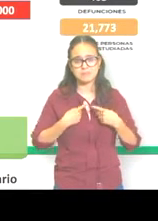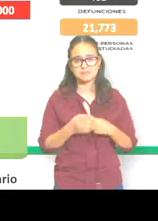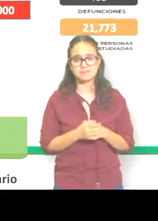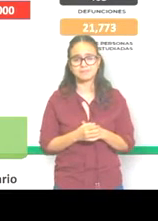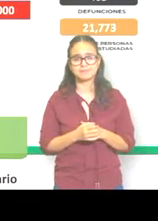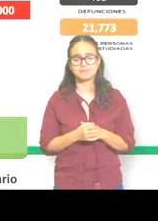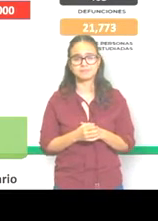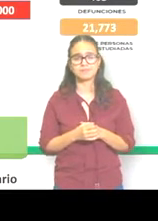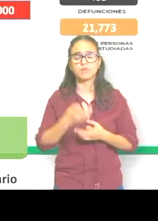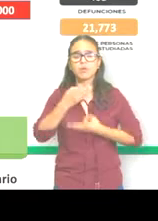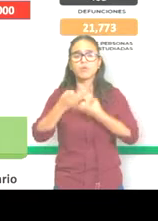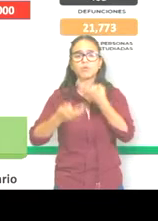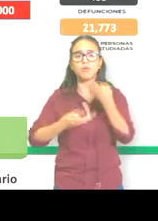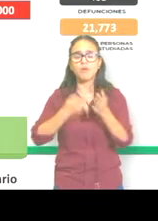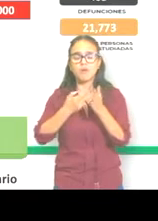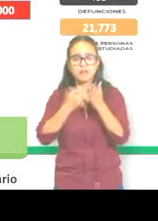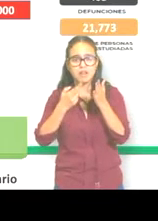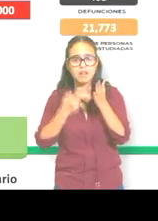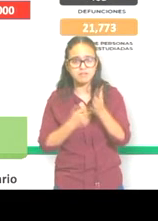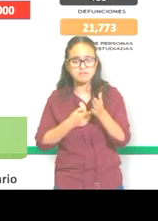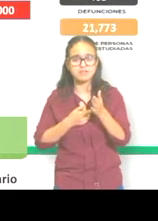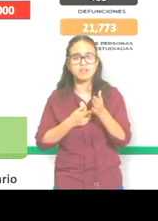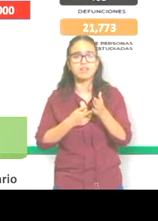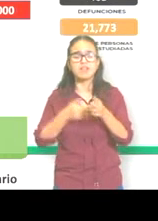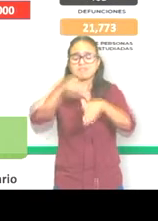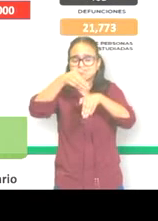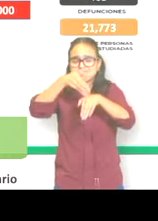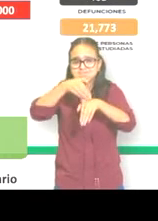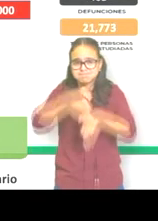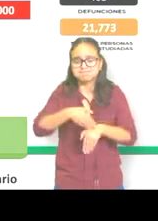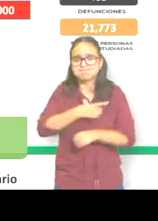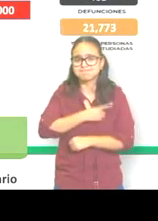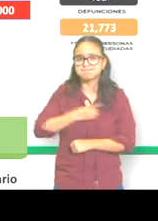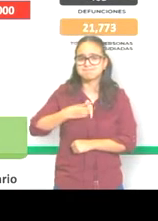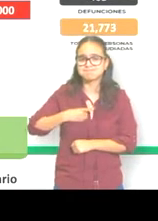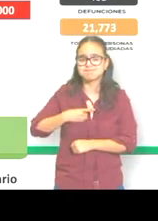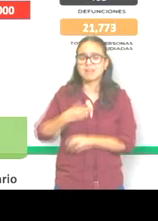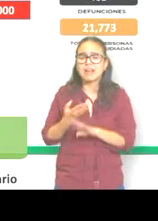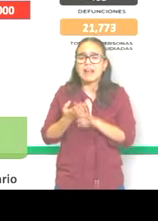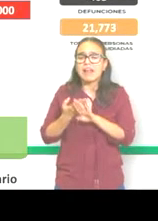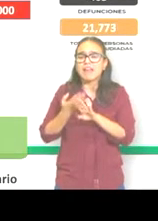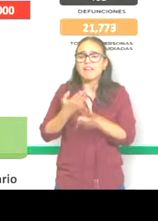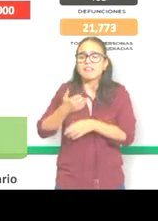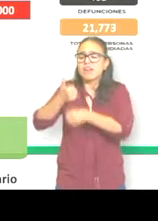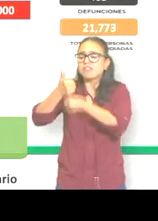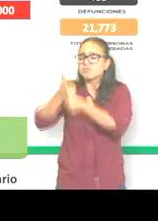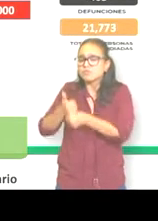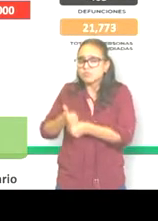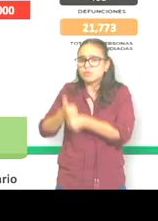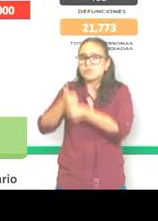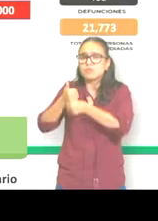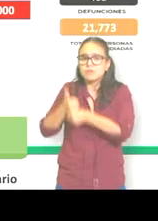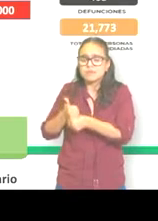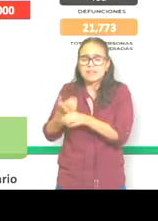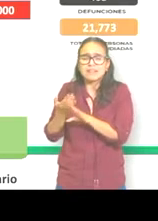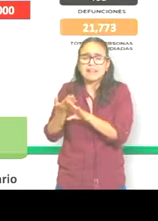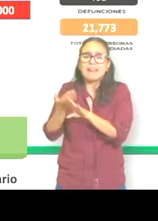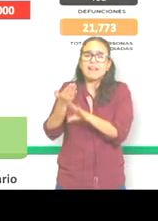guardar las medidas preventivas, evitemos sufrimiento innecesario, evitemos